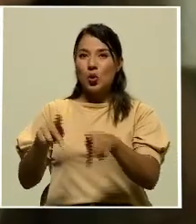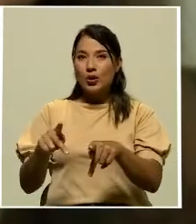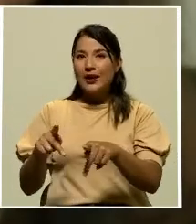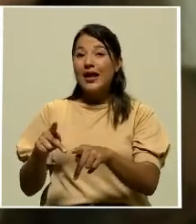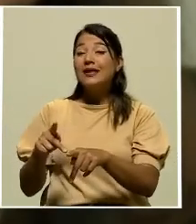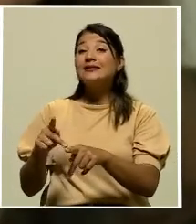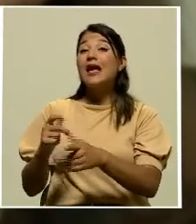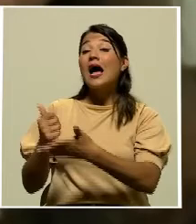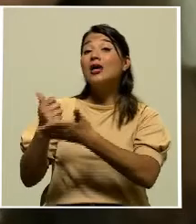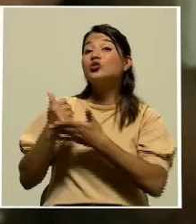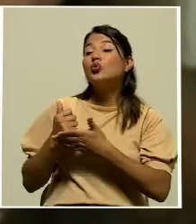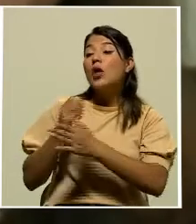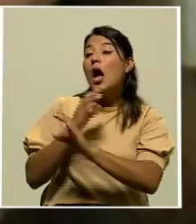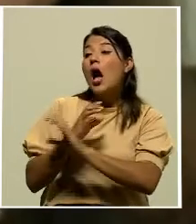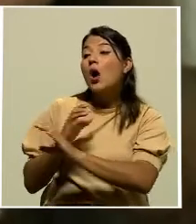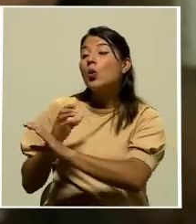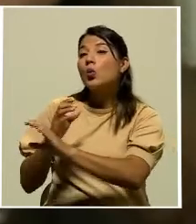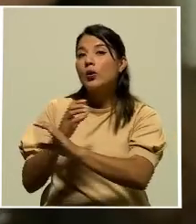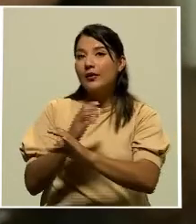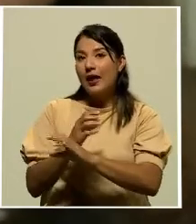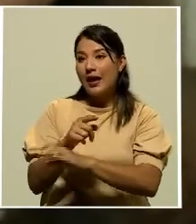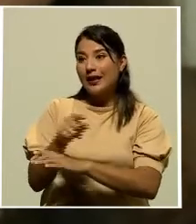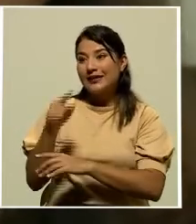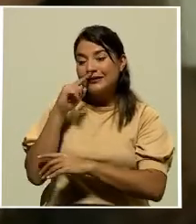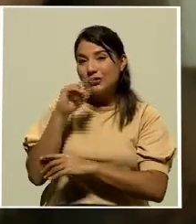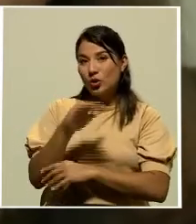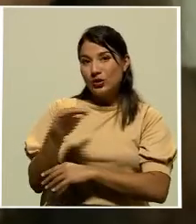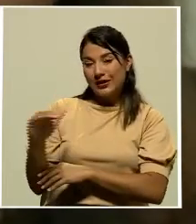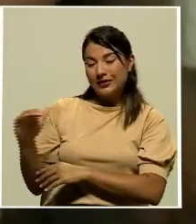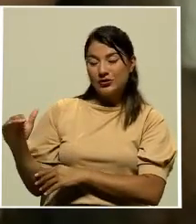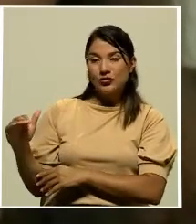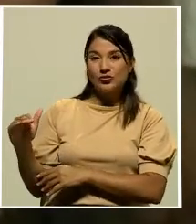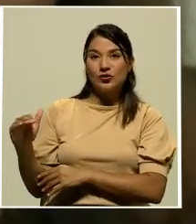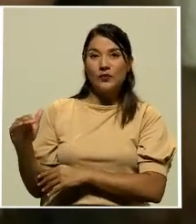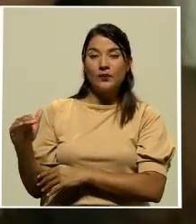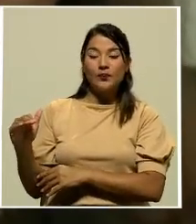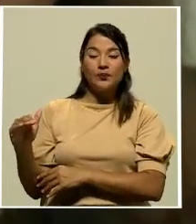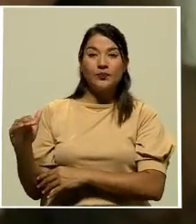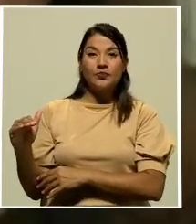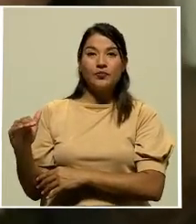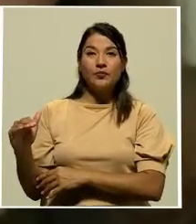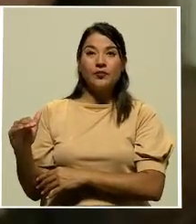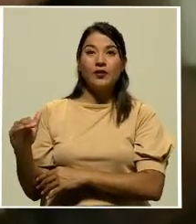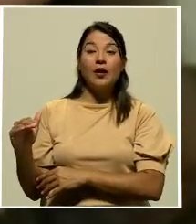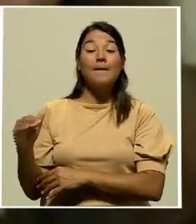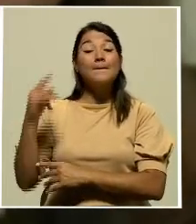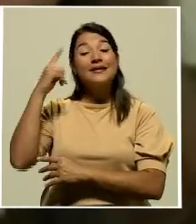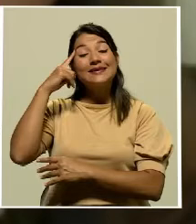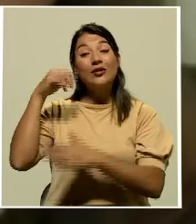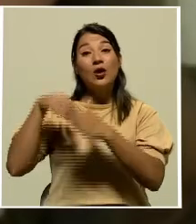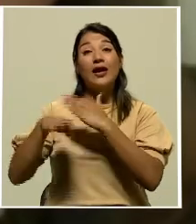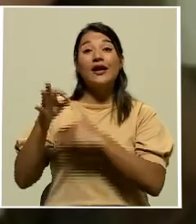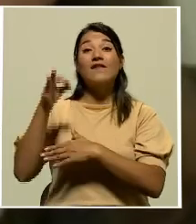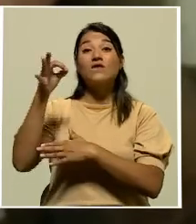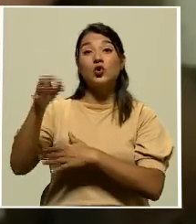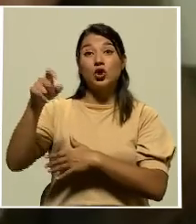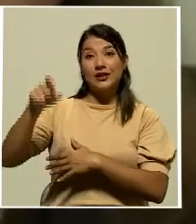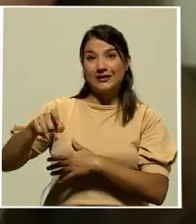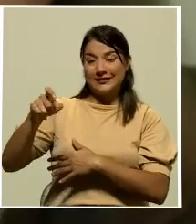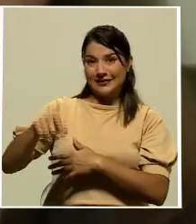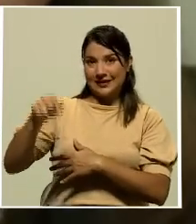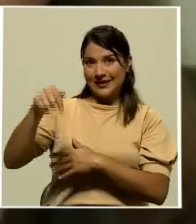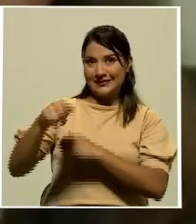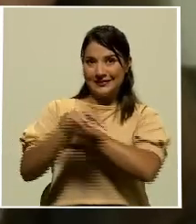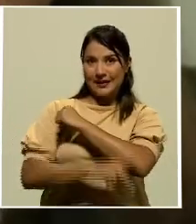nuestro presente pensando fuertemente en el futuro que el país necesita.